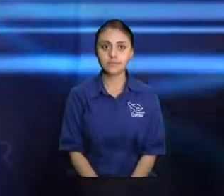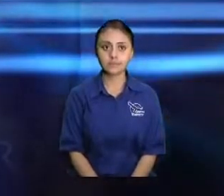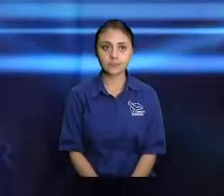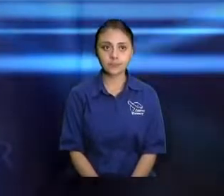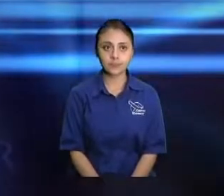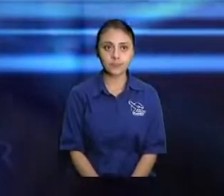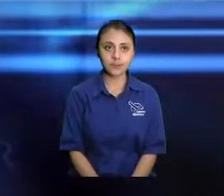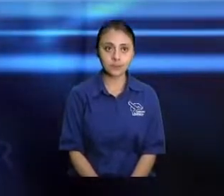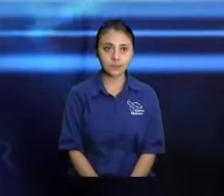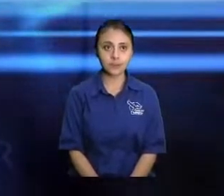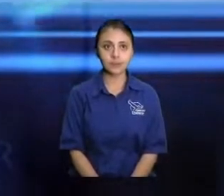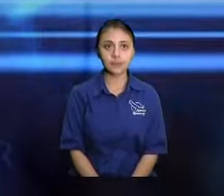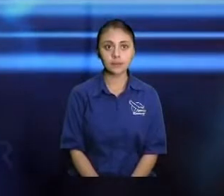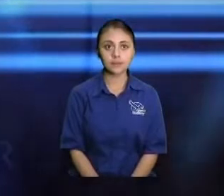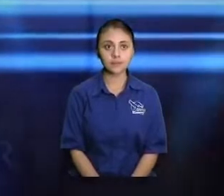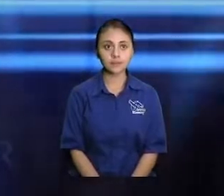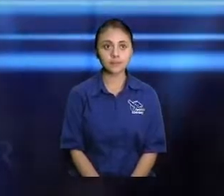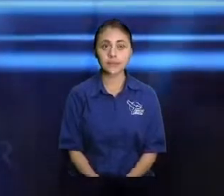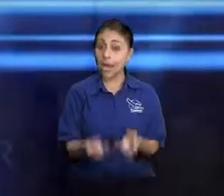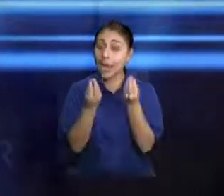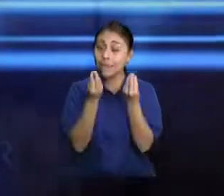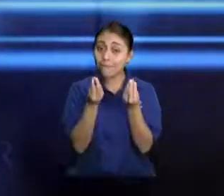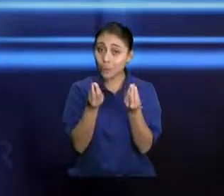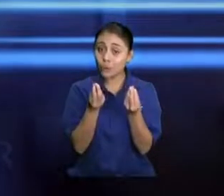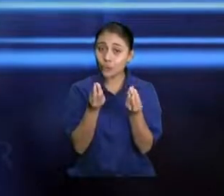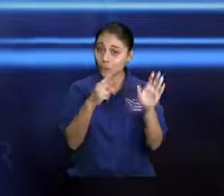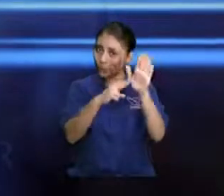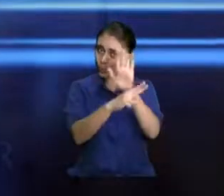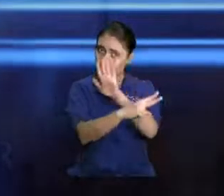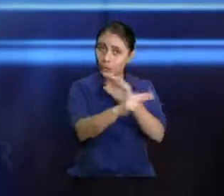¡Hala, qué tremendo! Hay un montón, pero...